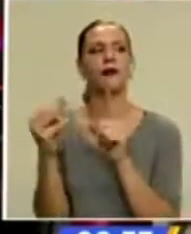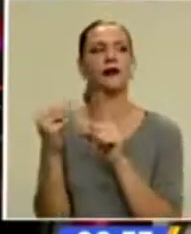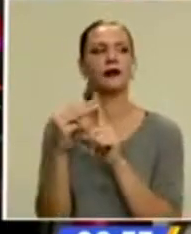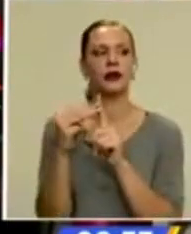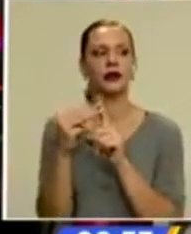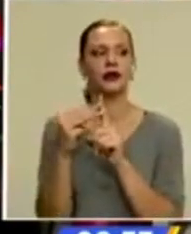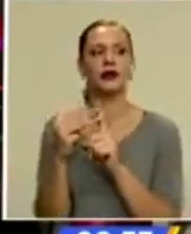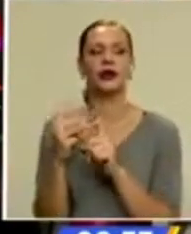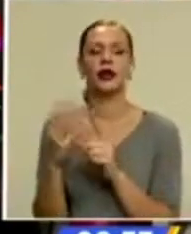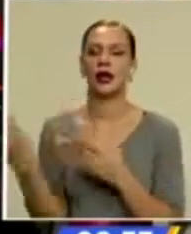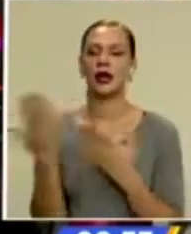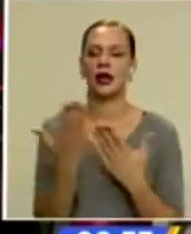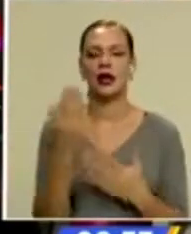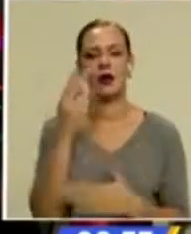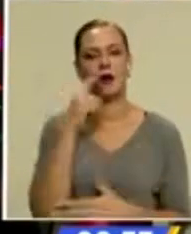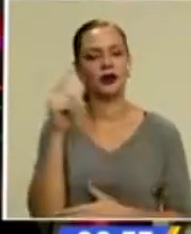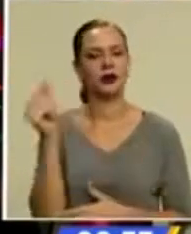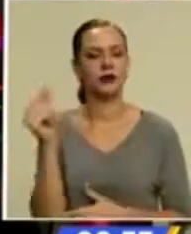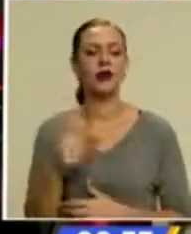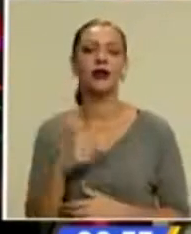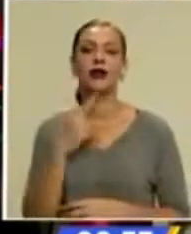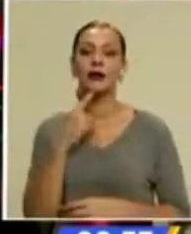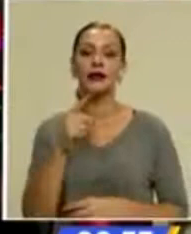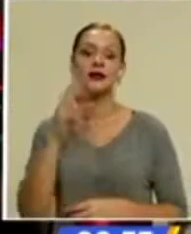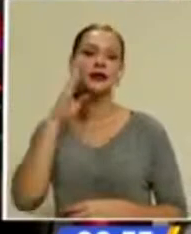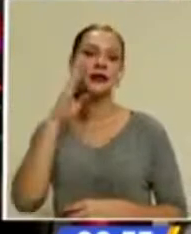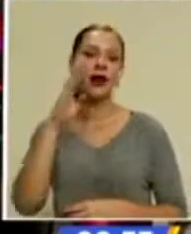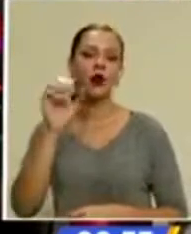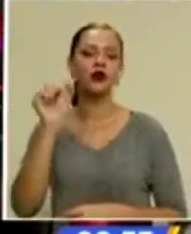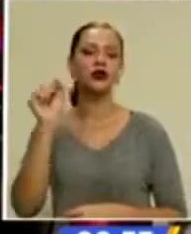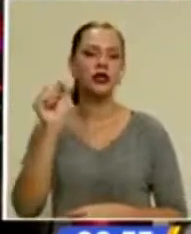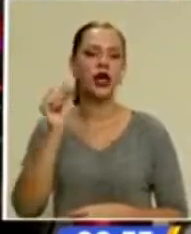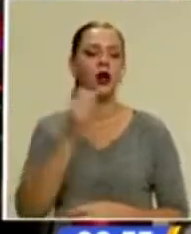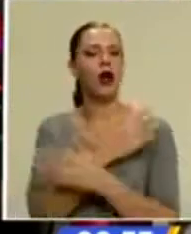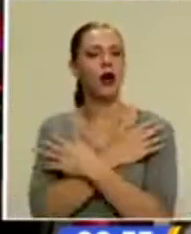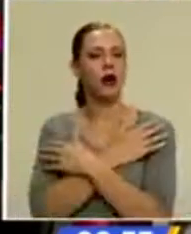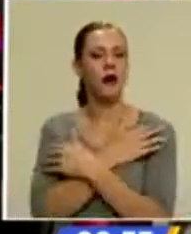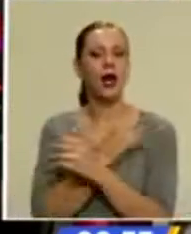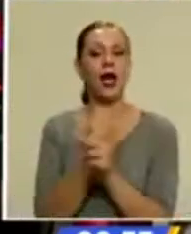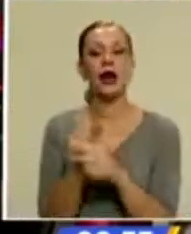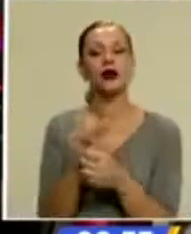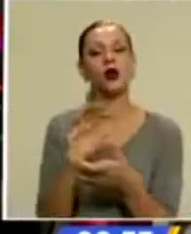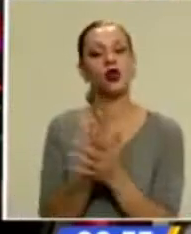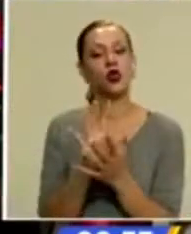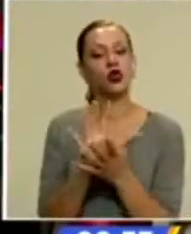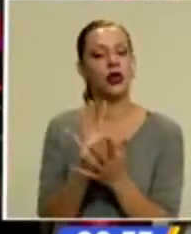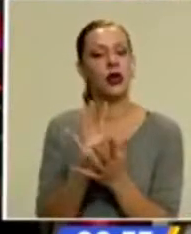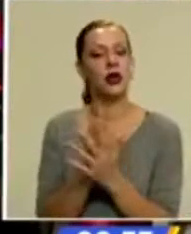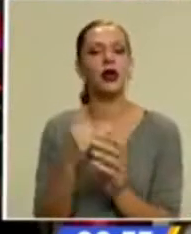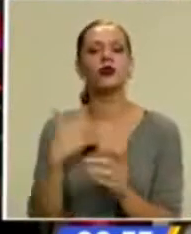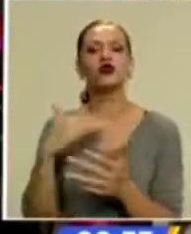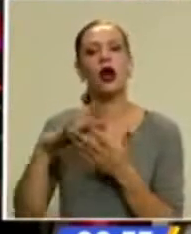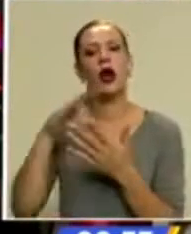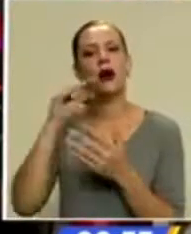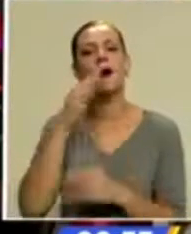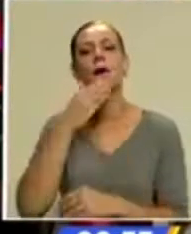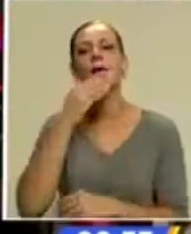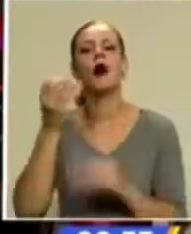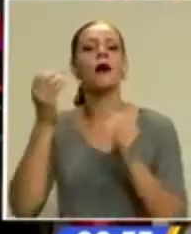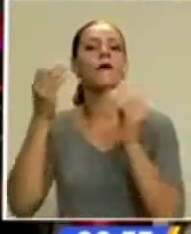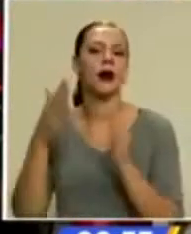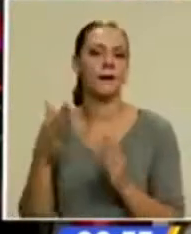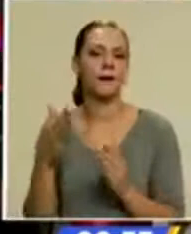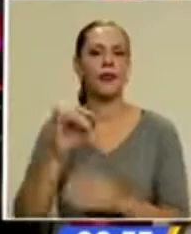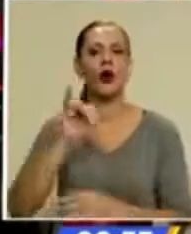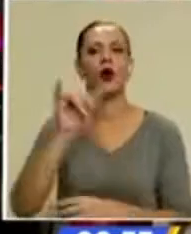llegan aquí en el WhatsApp. Dice, saludos Sergio, un abrazo. Lo de hacer tortillas palmeadas lo aprendió de las mejores